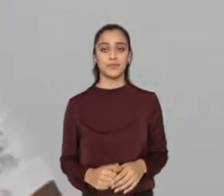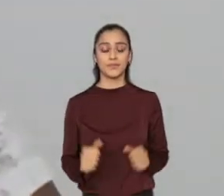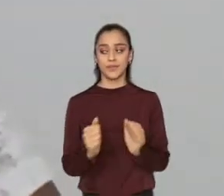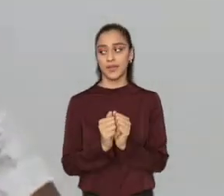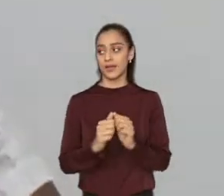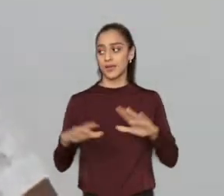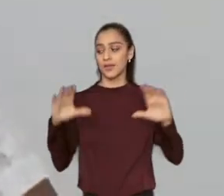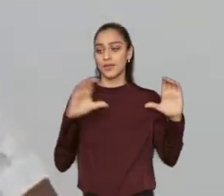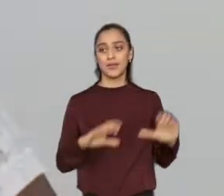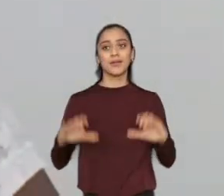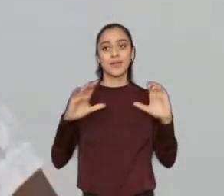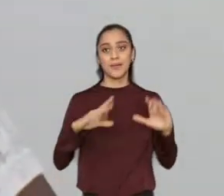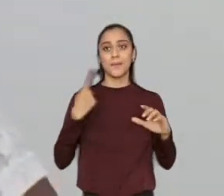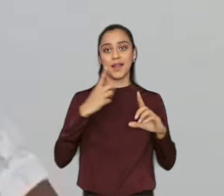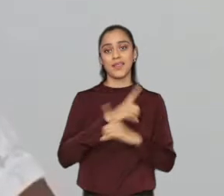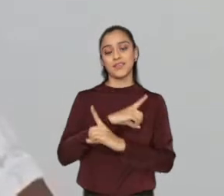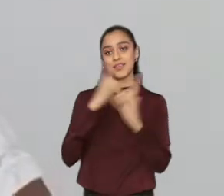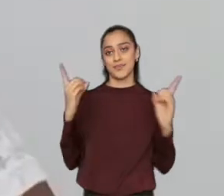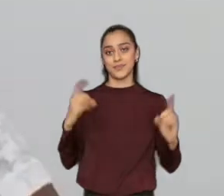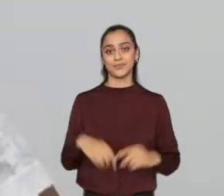con las actividades de desayuno.